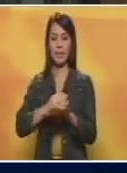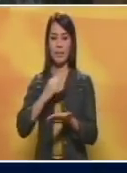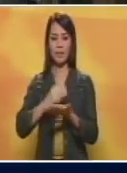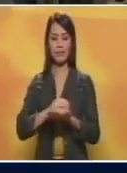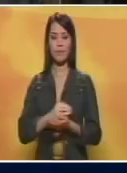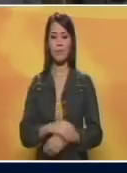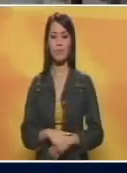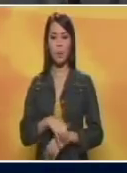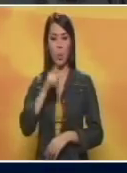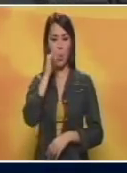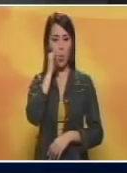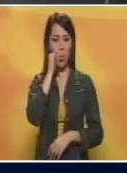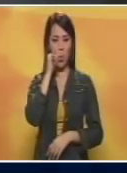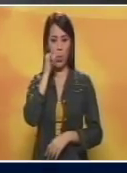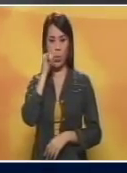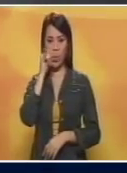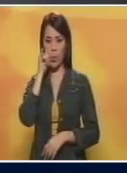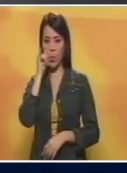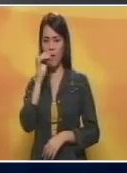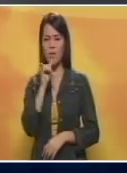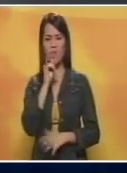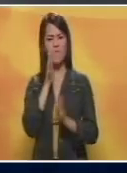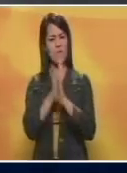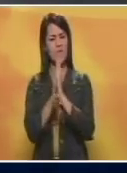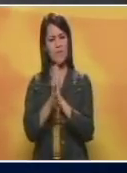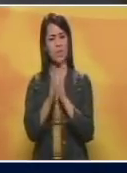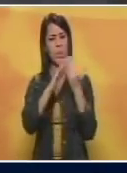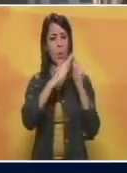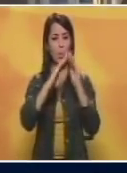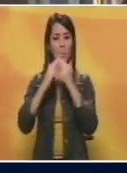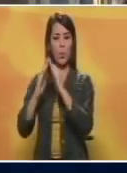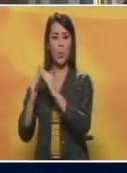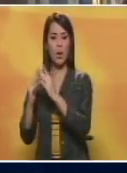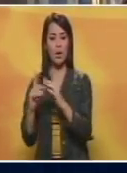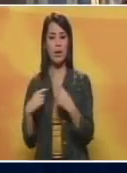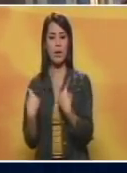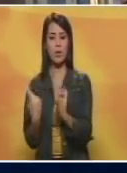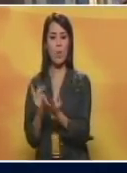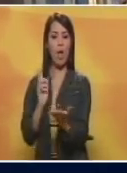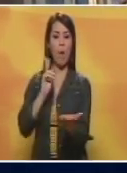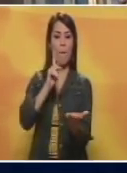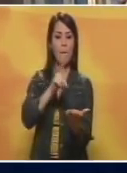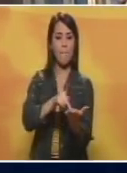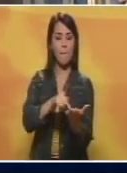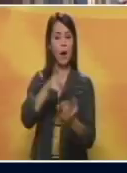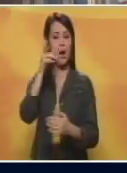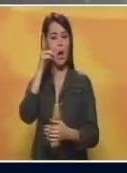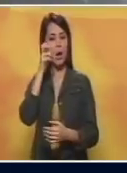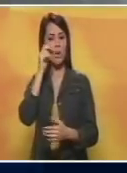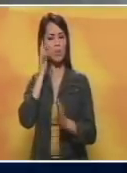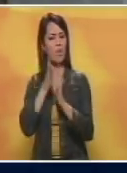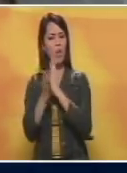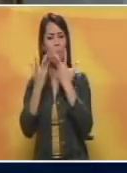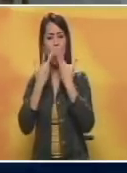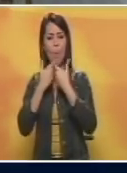cámaras de previsión dando respuesta a la comunidad se acercó a estos sectores para escuchar testimonios y presentar imágenes